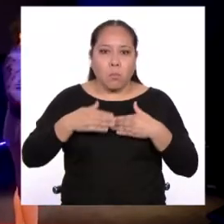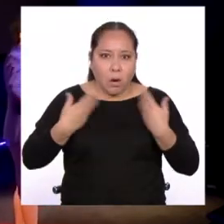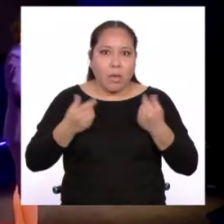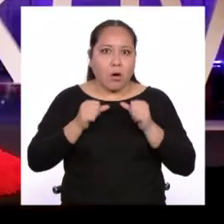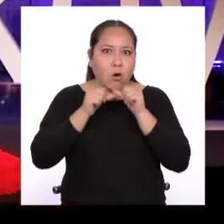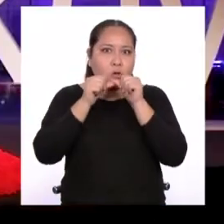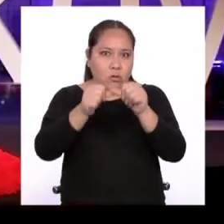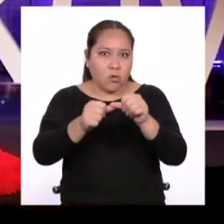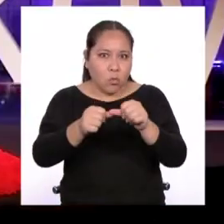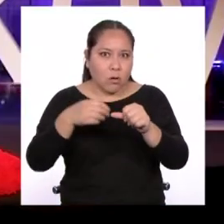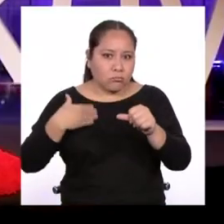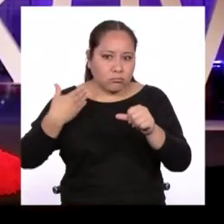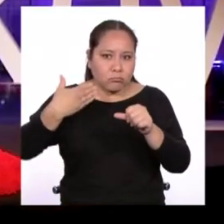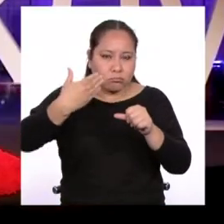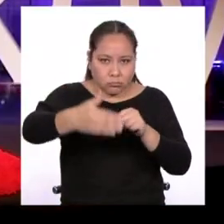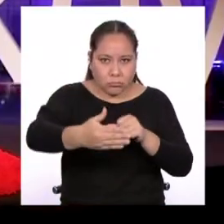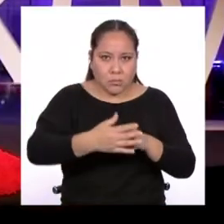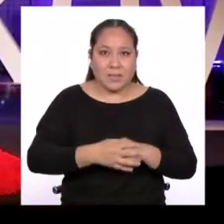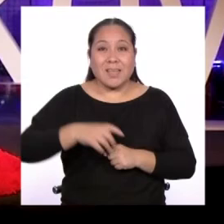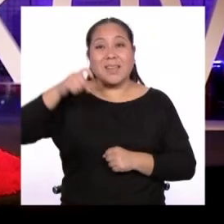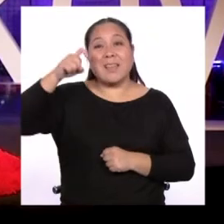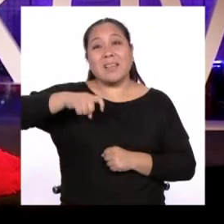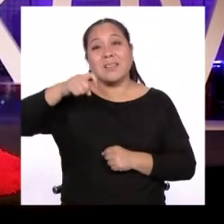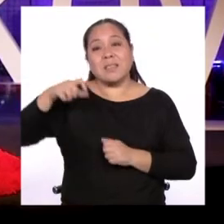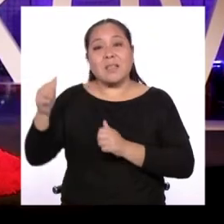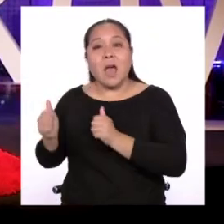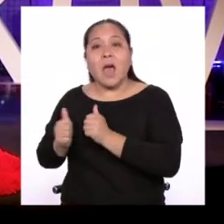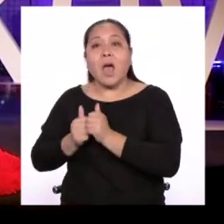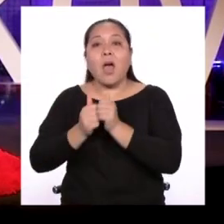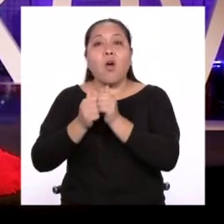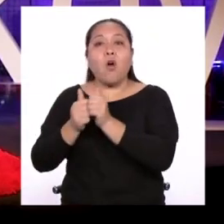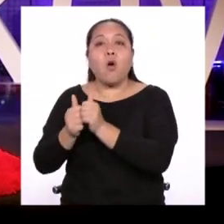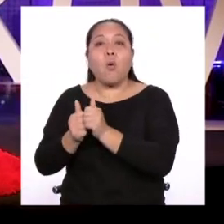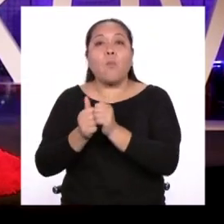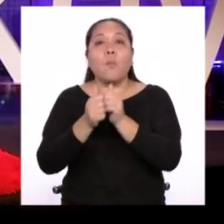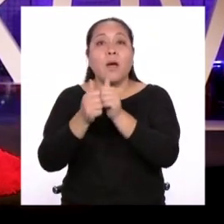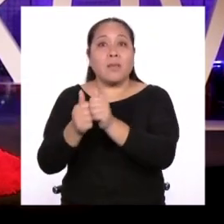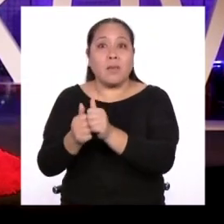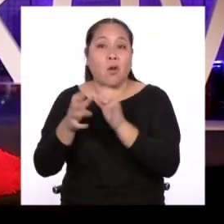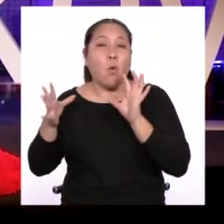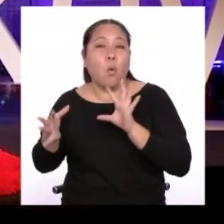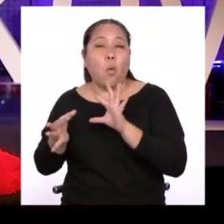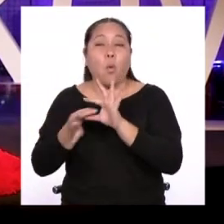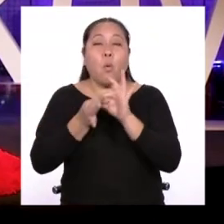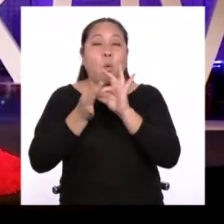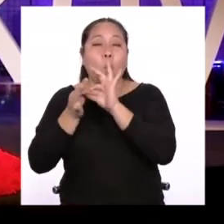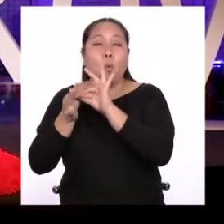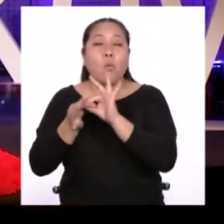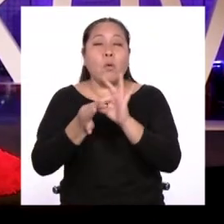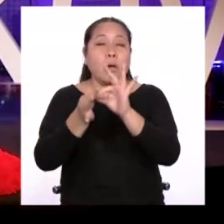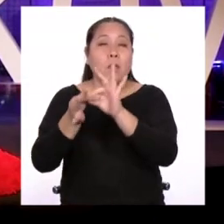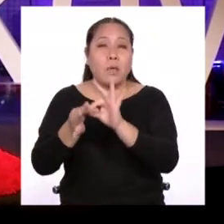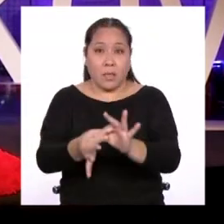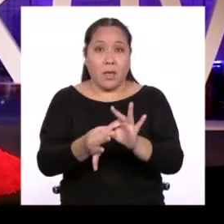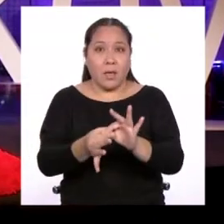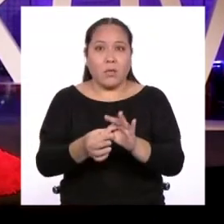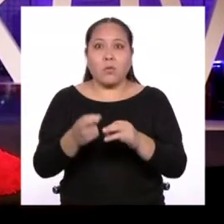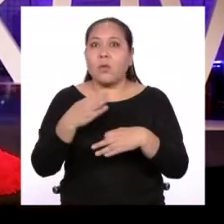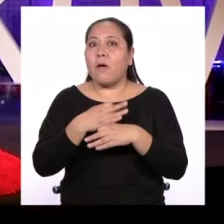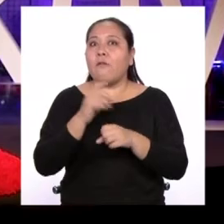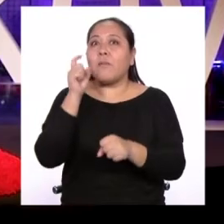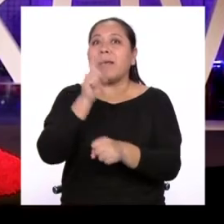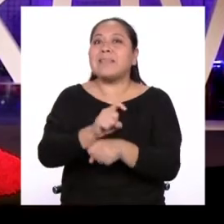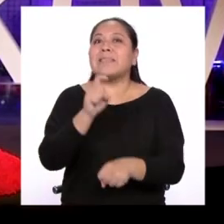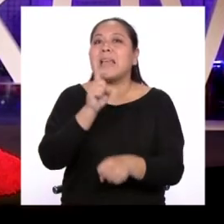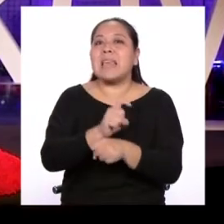el tiempo, es necesario acompañarla de manera inseparable de una estrategia educativa